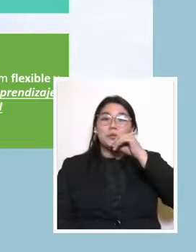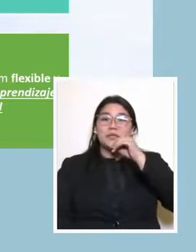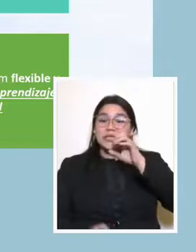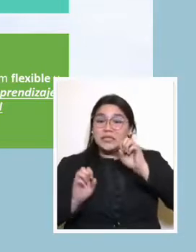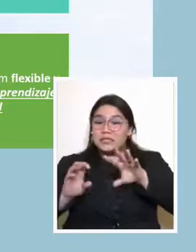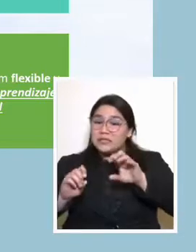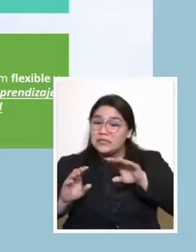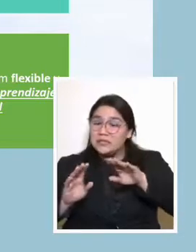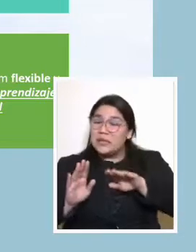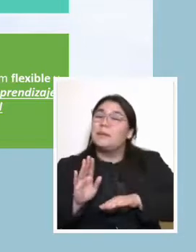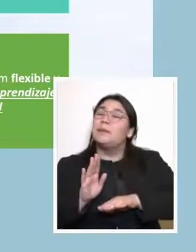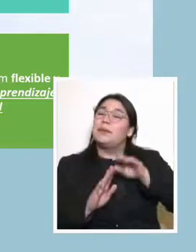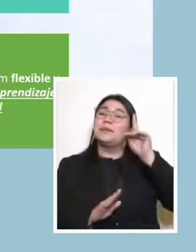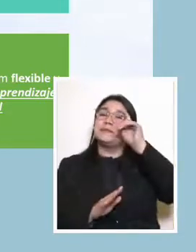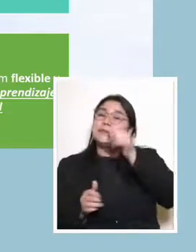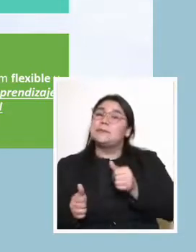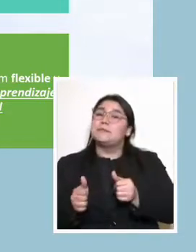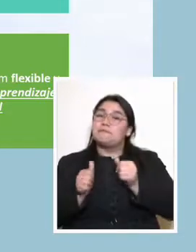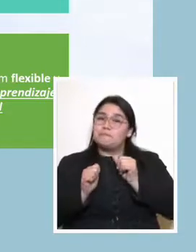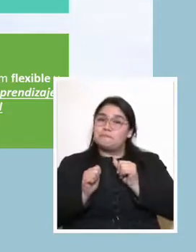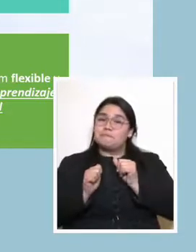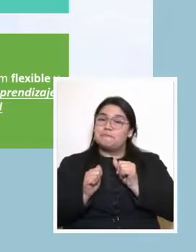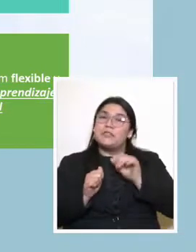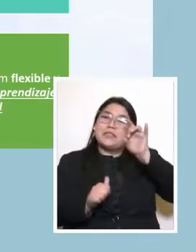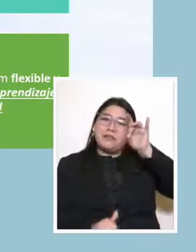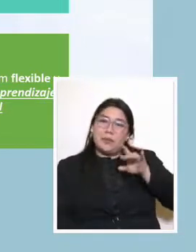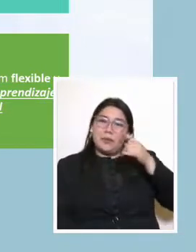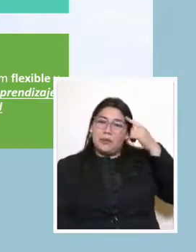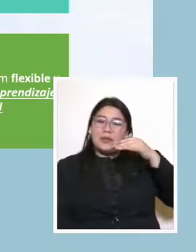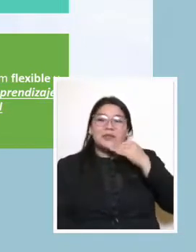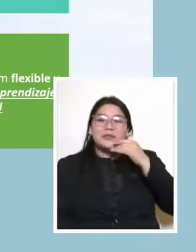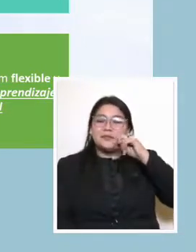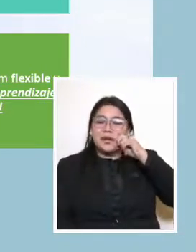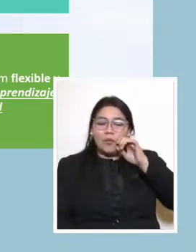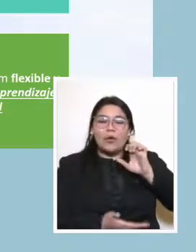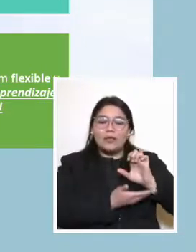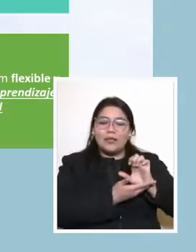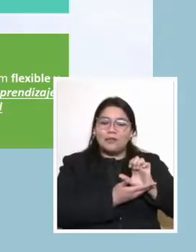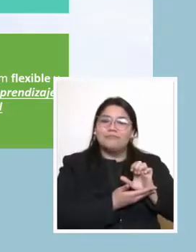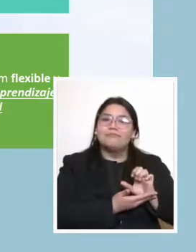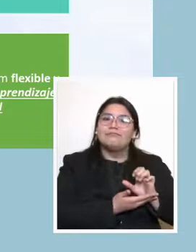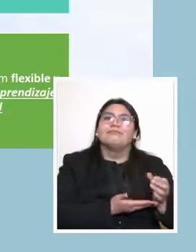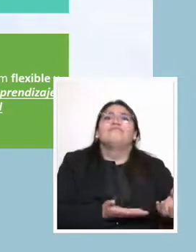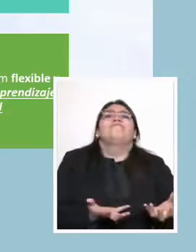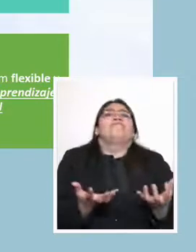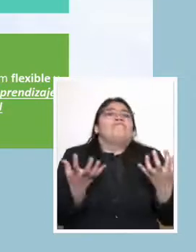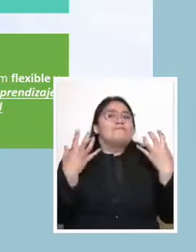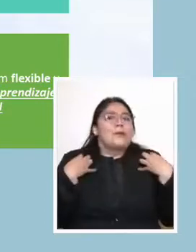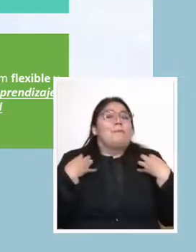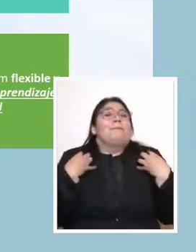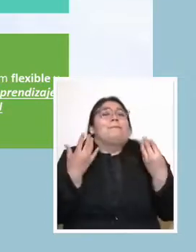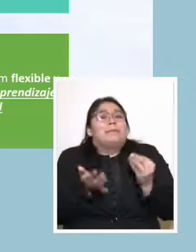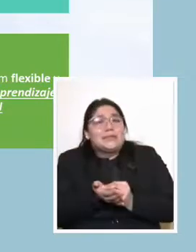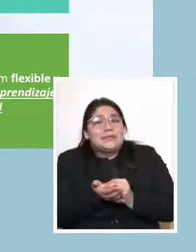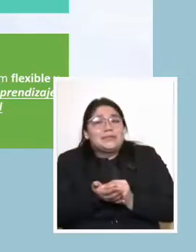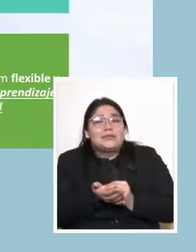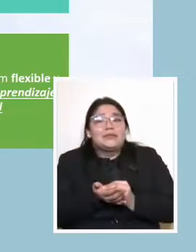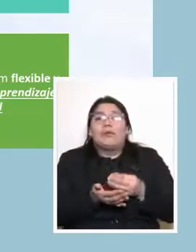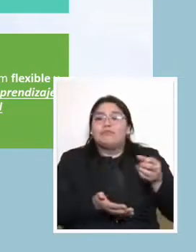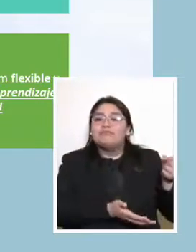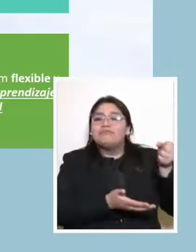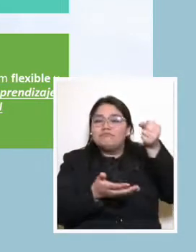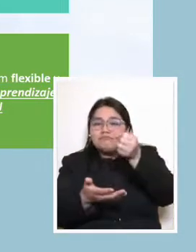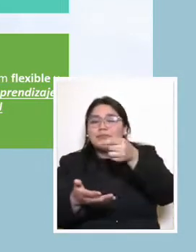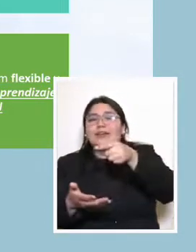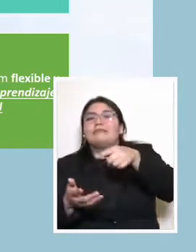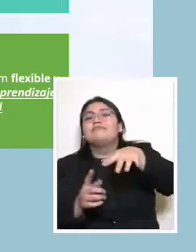mayor complejidad, pero también significa una responsabilidad mayor del Estado en la inversión de recursos, ¿no es cierto?, donde están estas dificultades. La